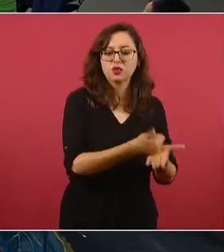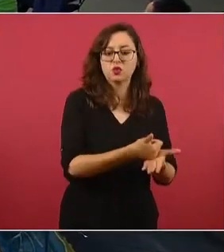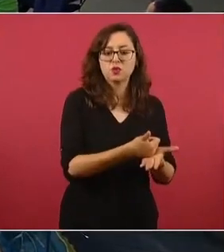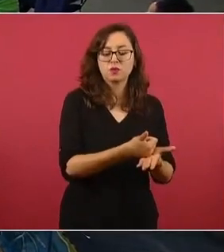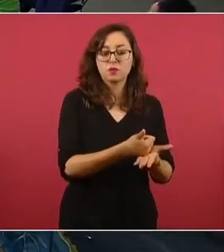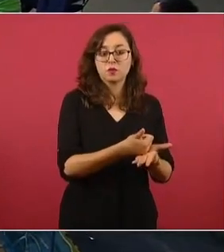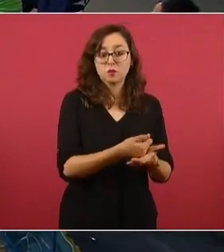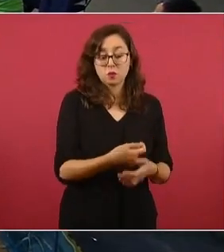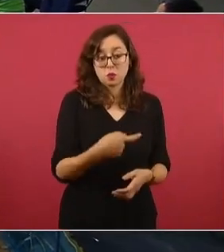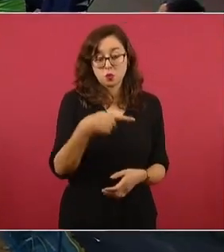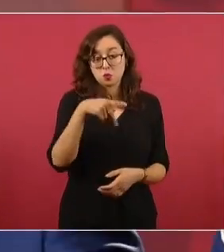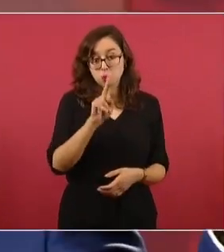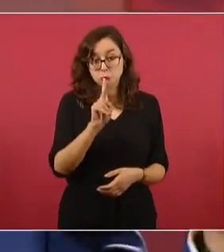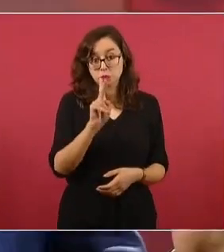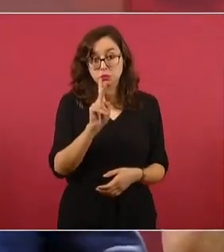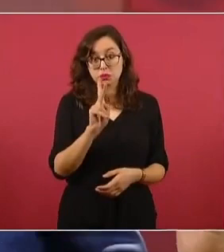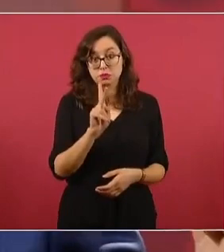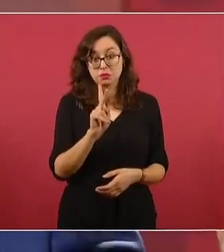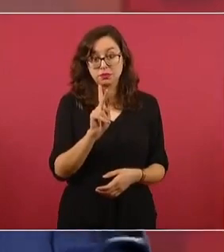eso,